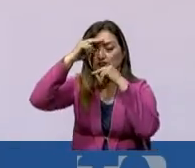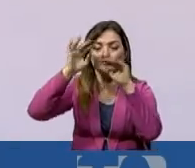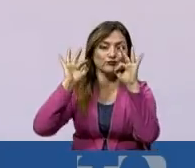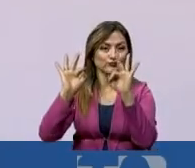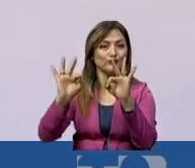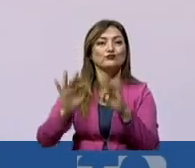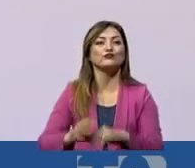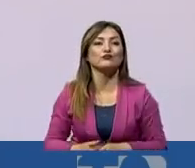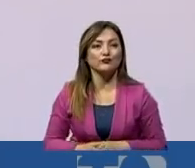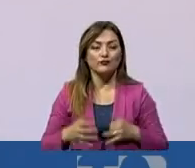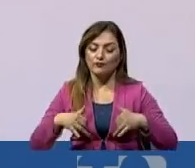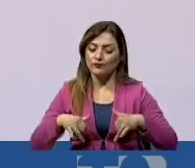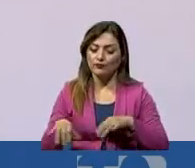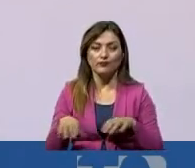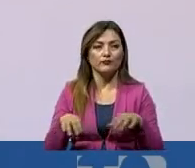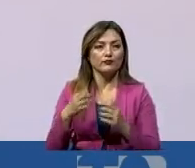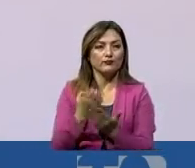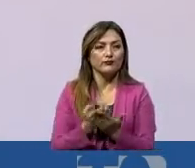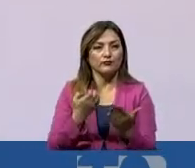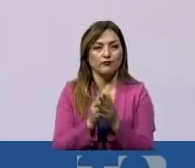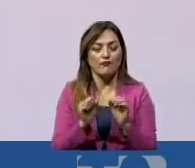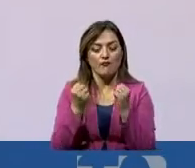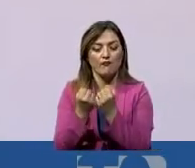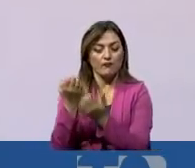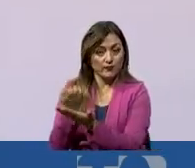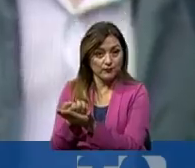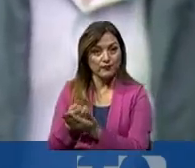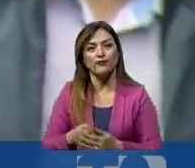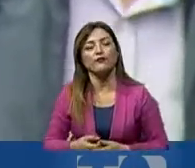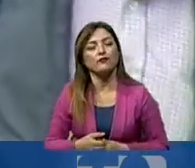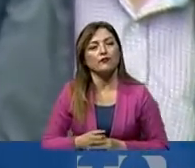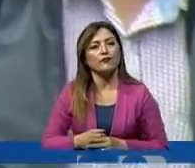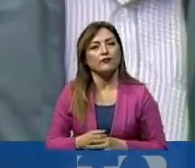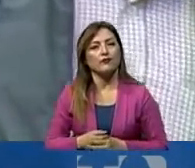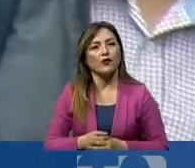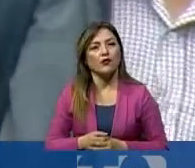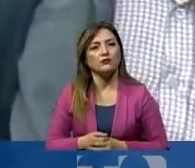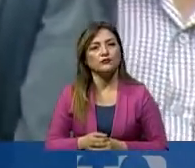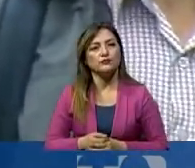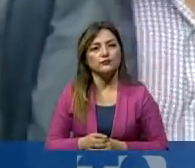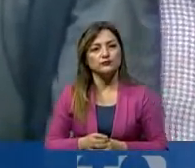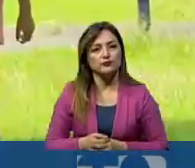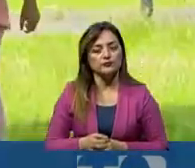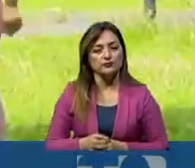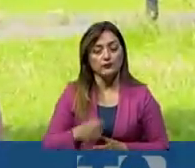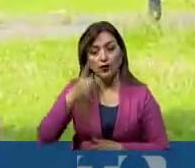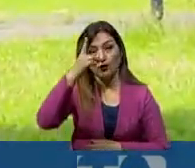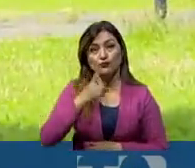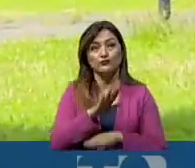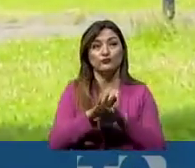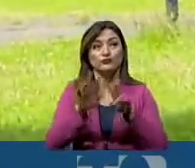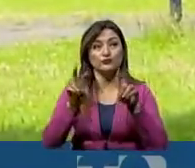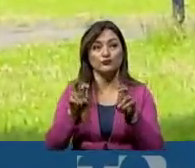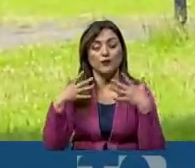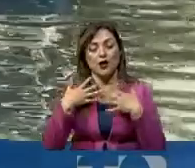esto nos permite seguir reactivándonos social y económicamente. Precisamente para tomar decisiones encaminadas a un